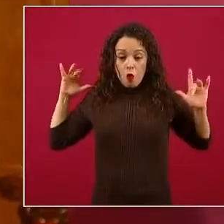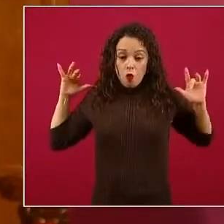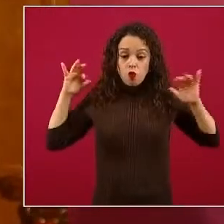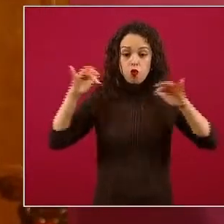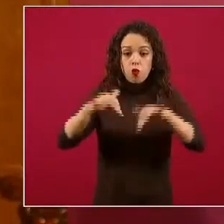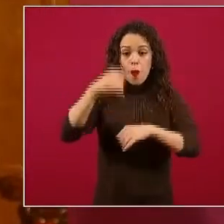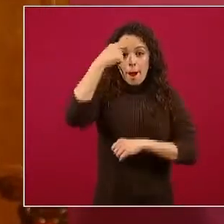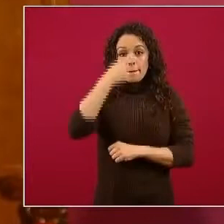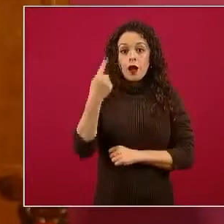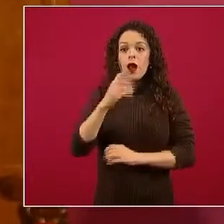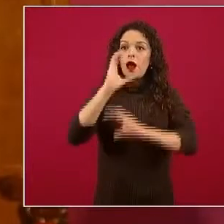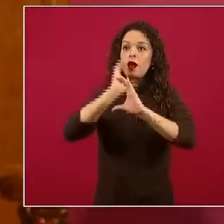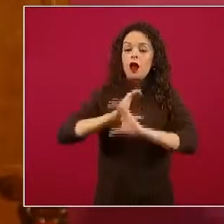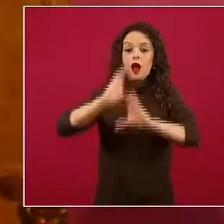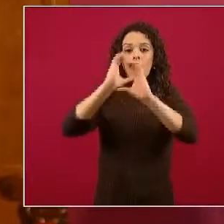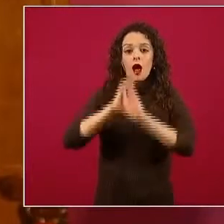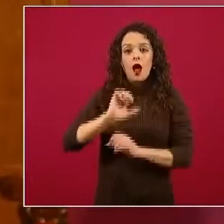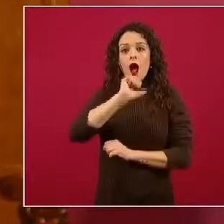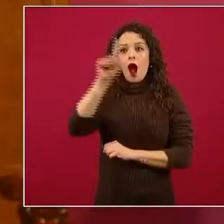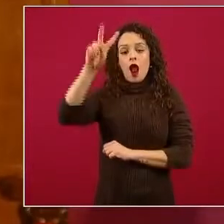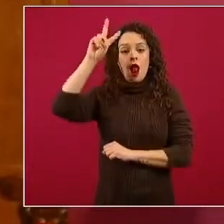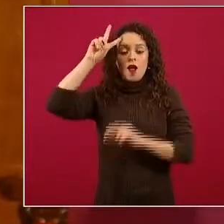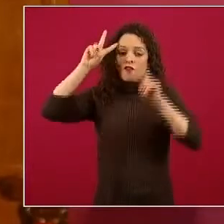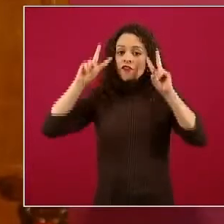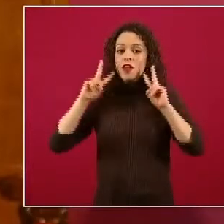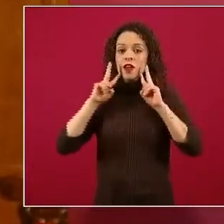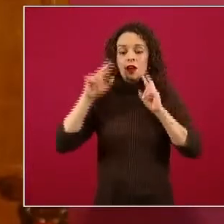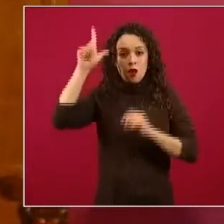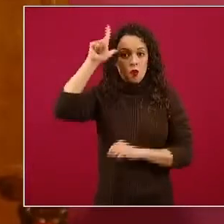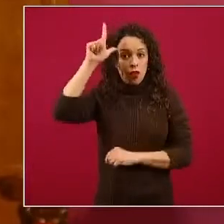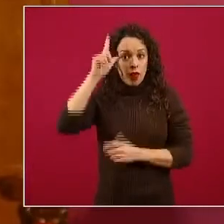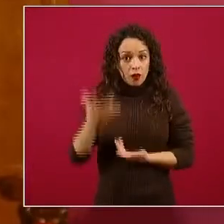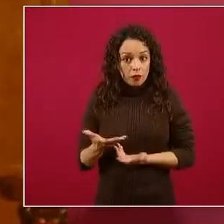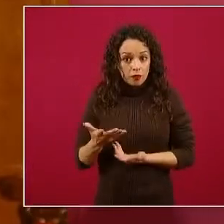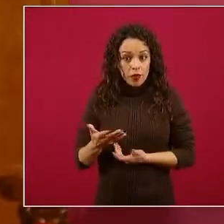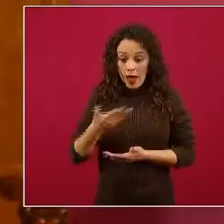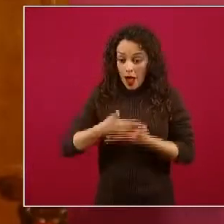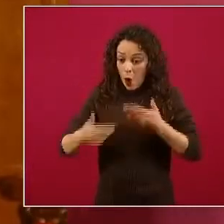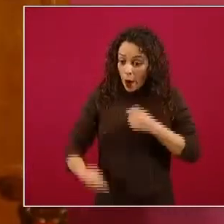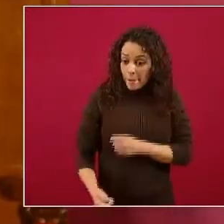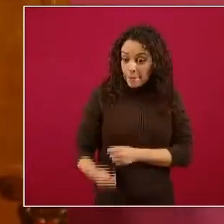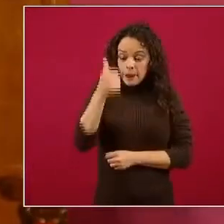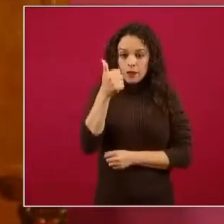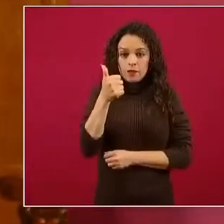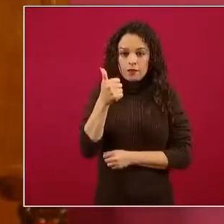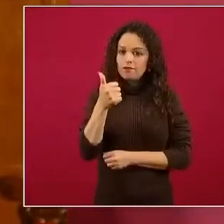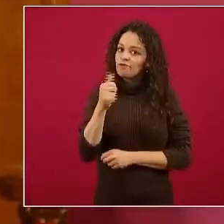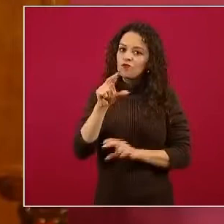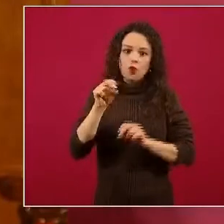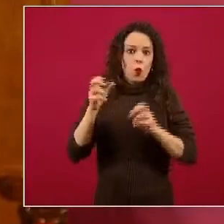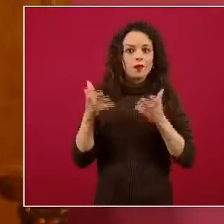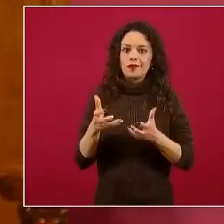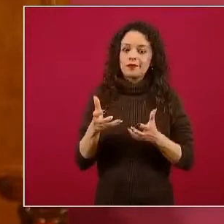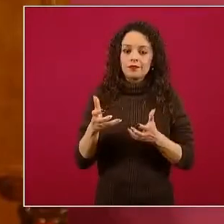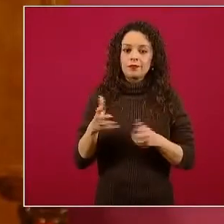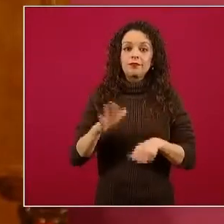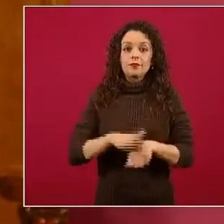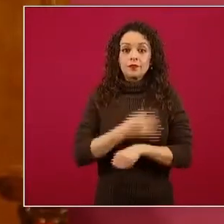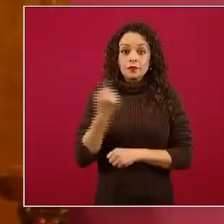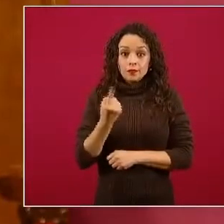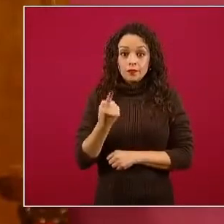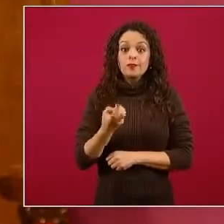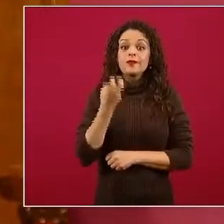mañanitas de la Virgen de Guadalupe. Por primera vez en cientos de años esto no ocurre, porque ese es el